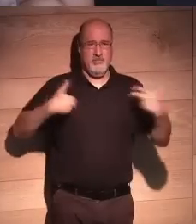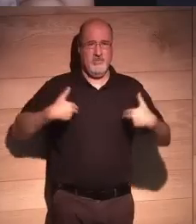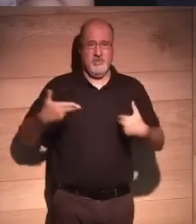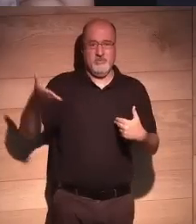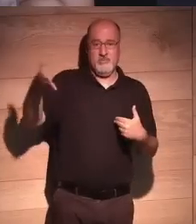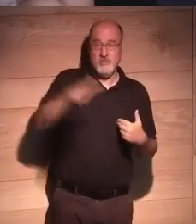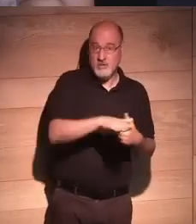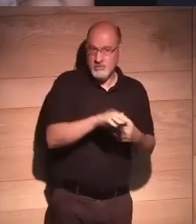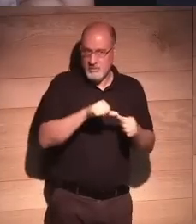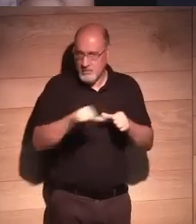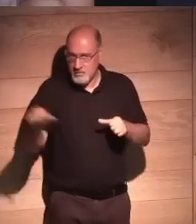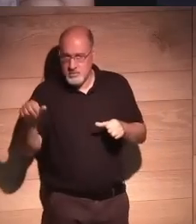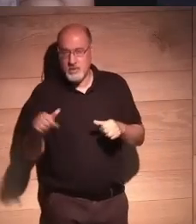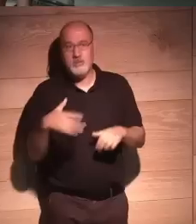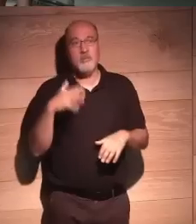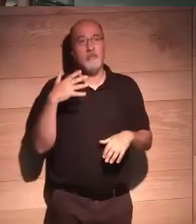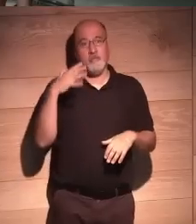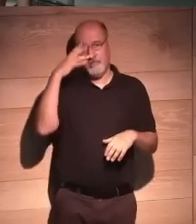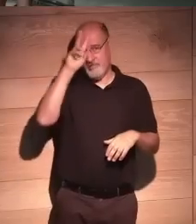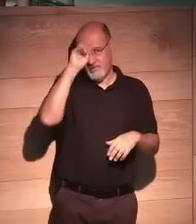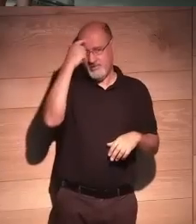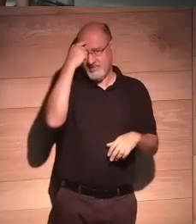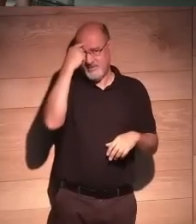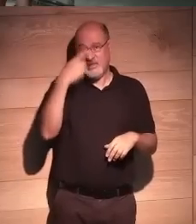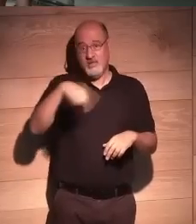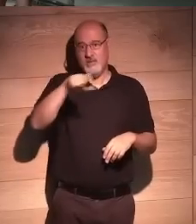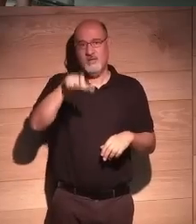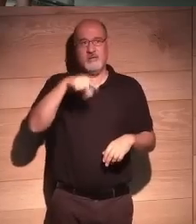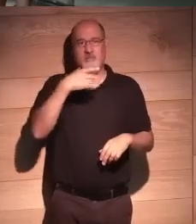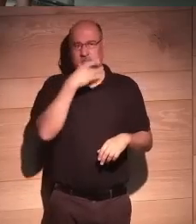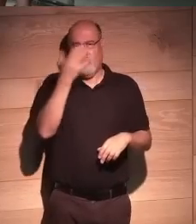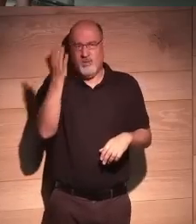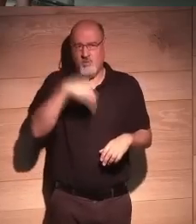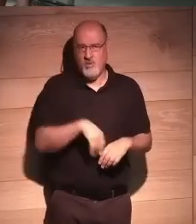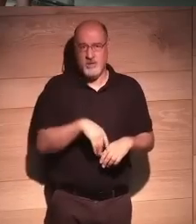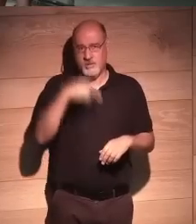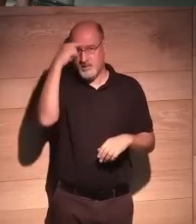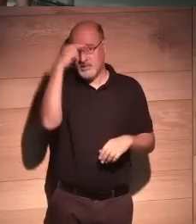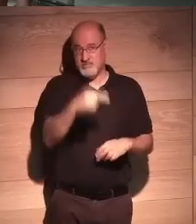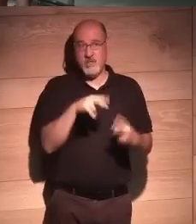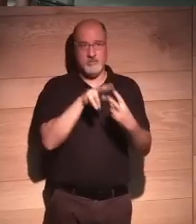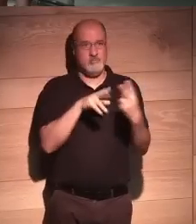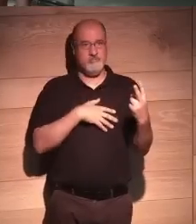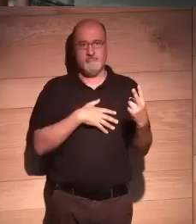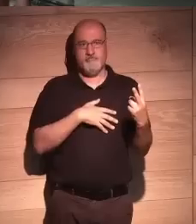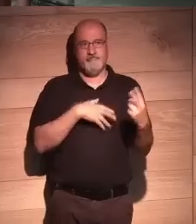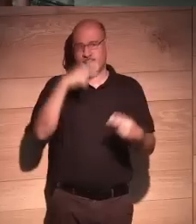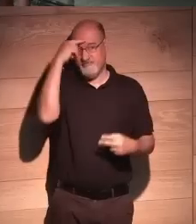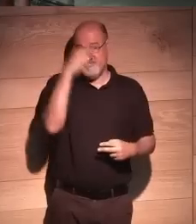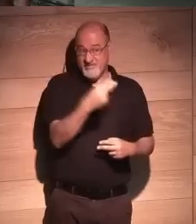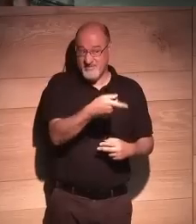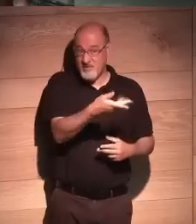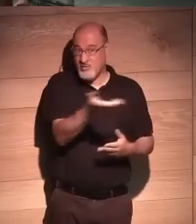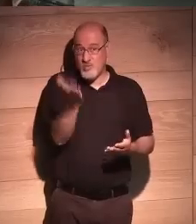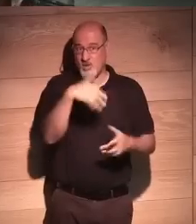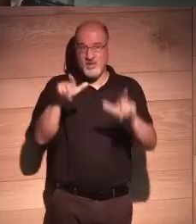me preocupa mucho, ¿no? Que es la vergüenza ajena y el respeto. Cuando se pierde el respeto a algo en